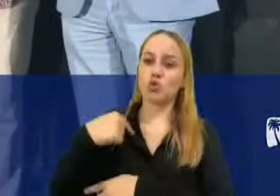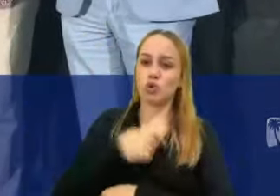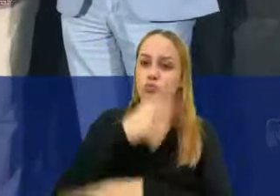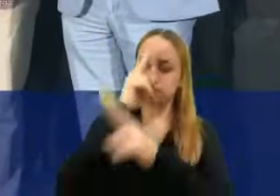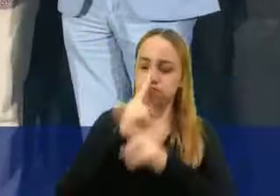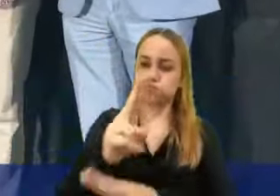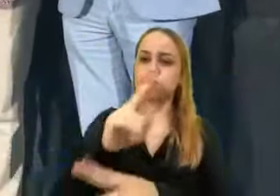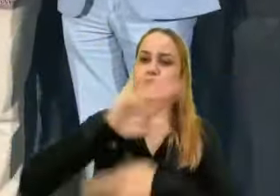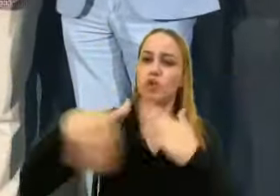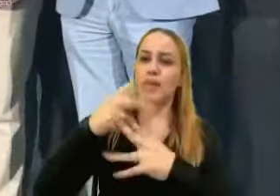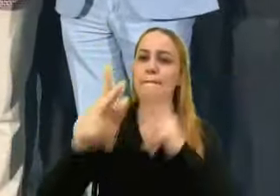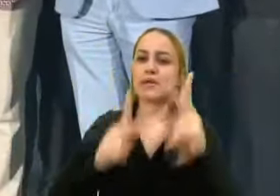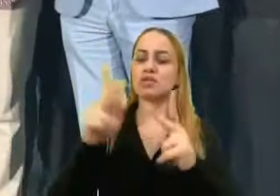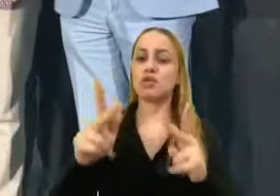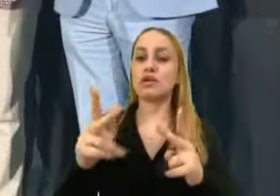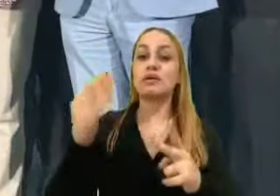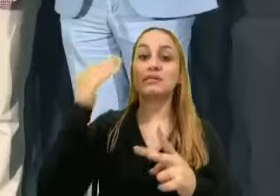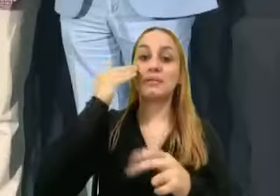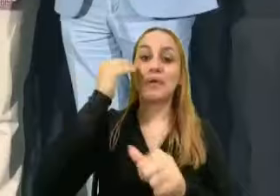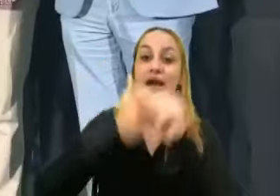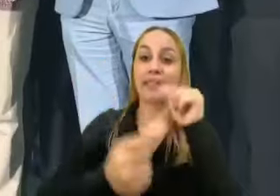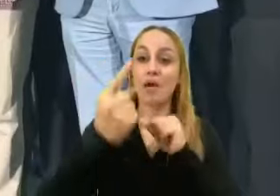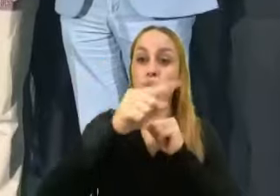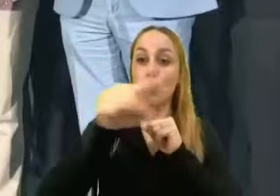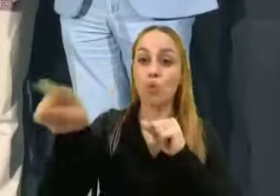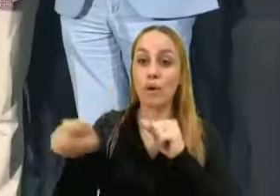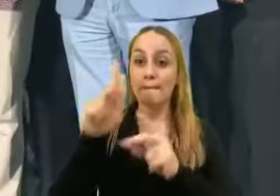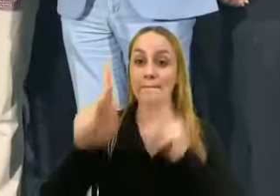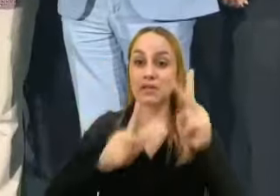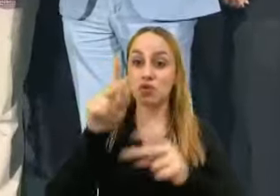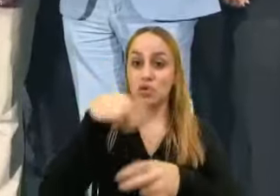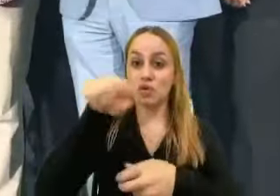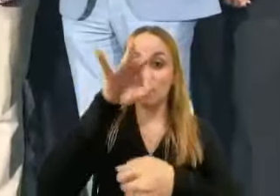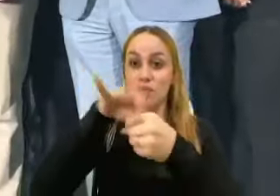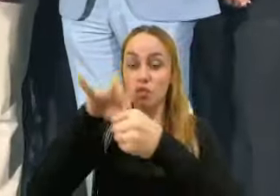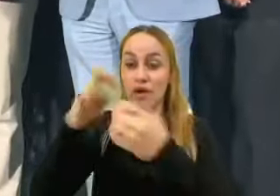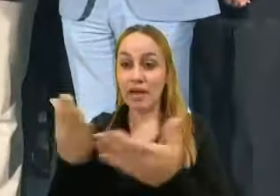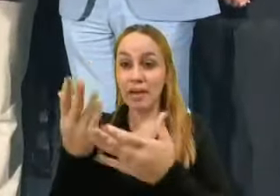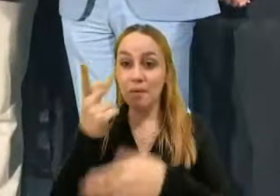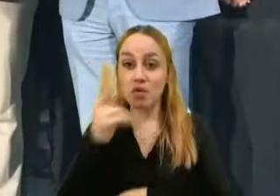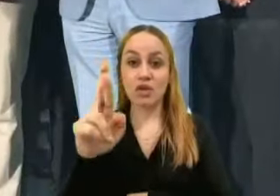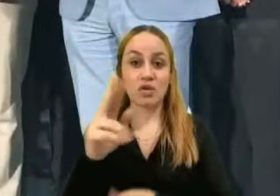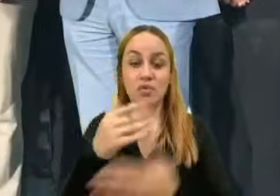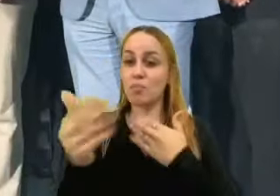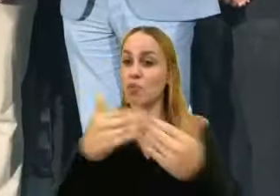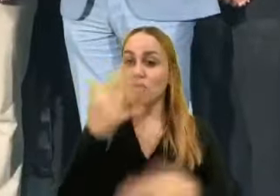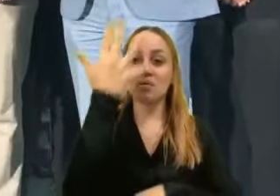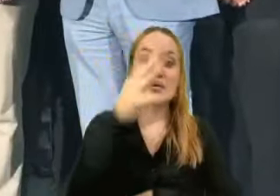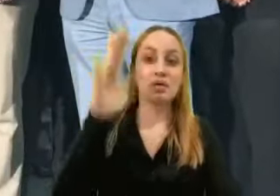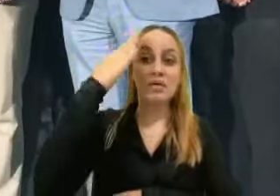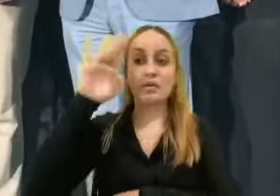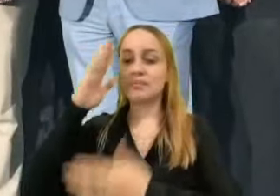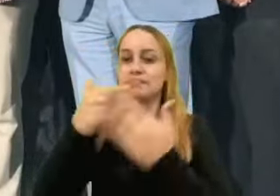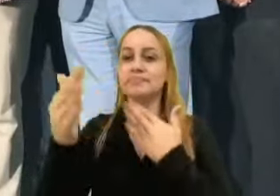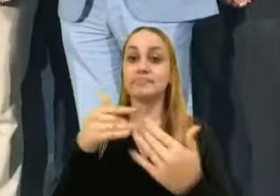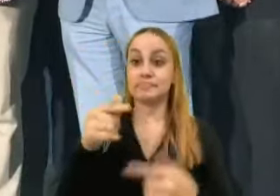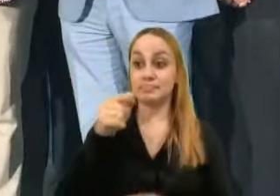todos gracias senador Gregorio Matías con usted es el nuestro portavoz alterno en el senado de Puerto Rico Juan Óscar